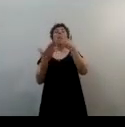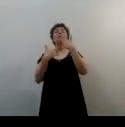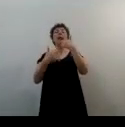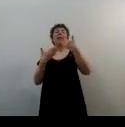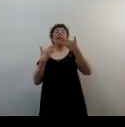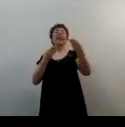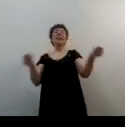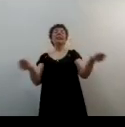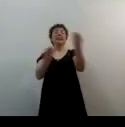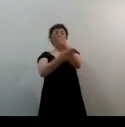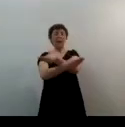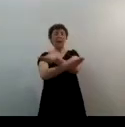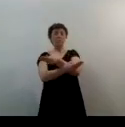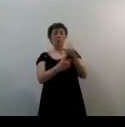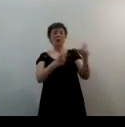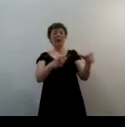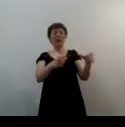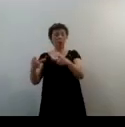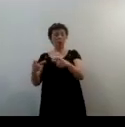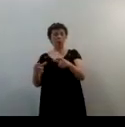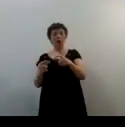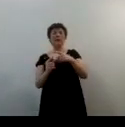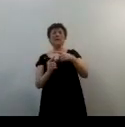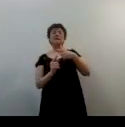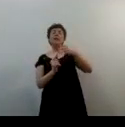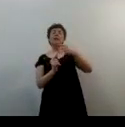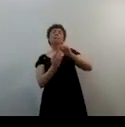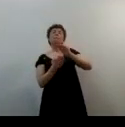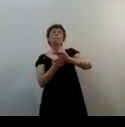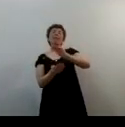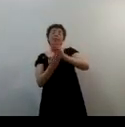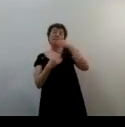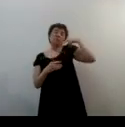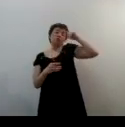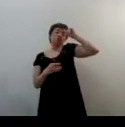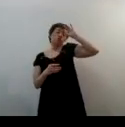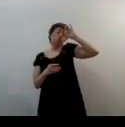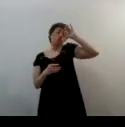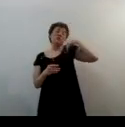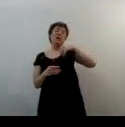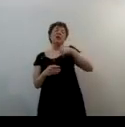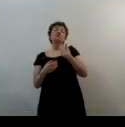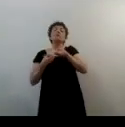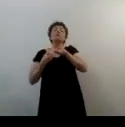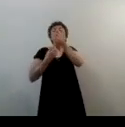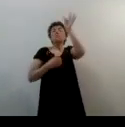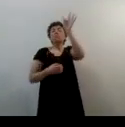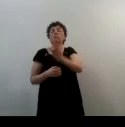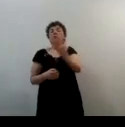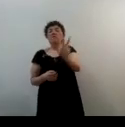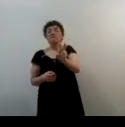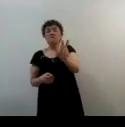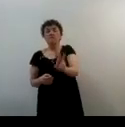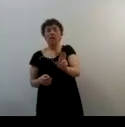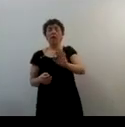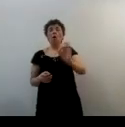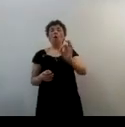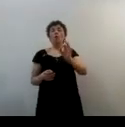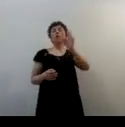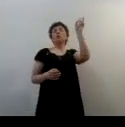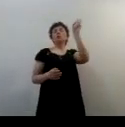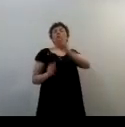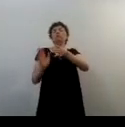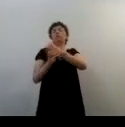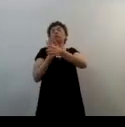unidades de medida, ¿vale? Pero bueno, no sé si he sido práctico o he dicho demasiadas cosas o